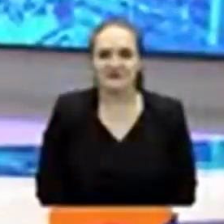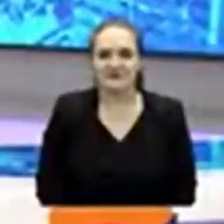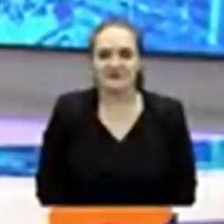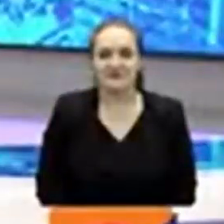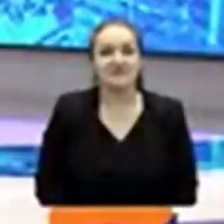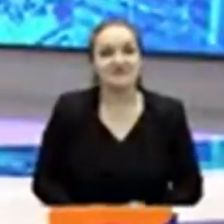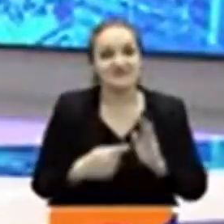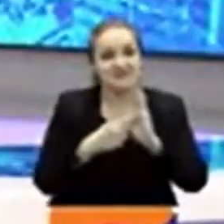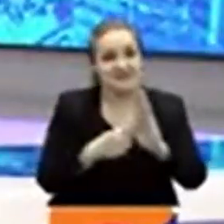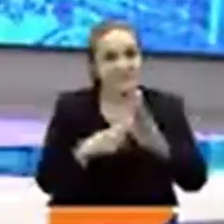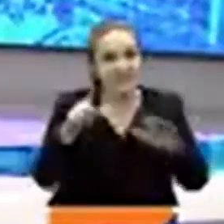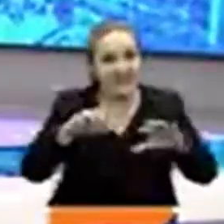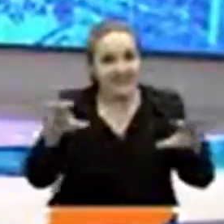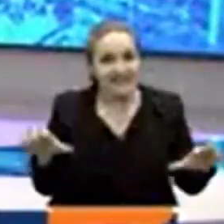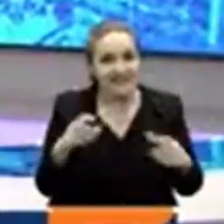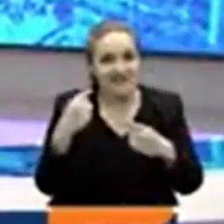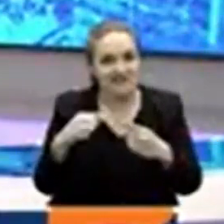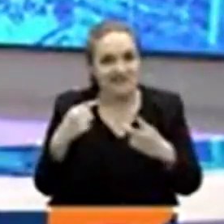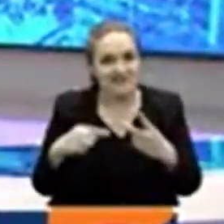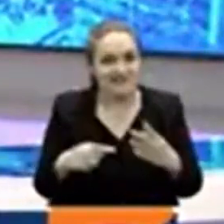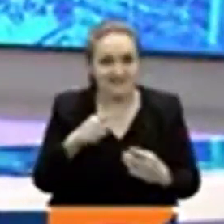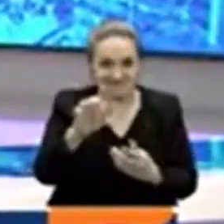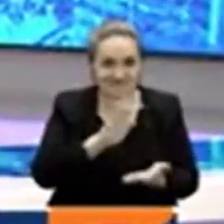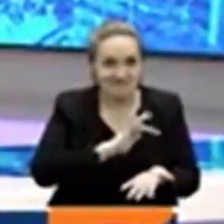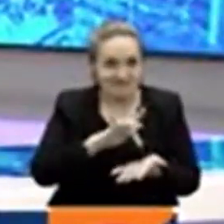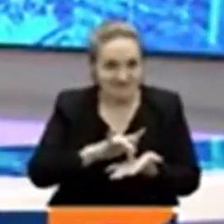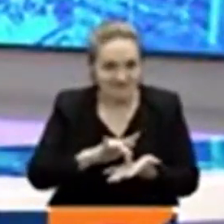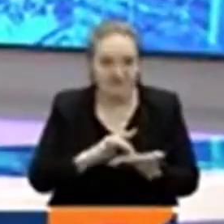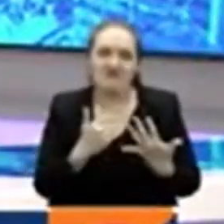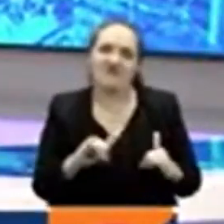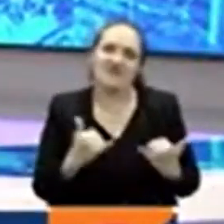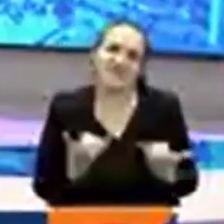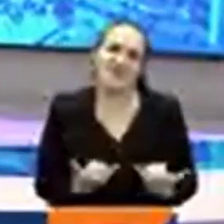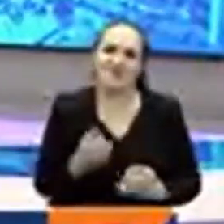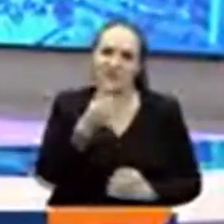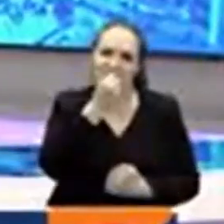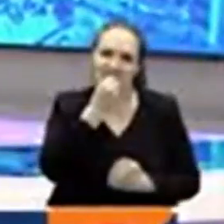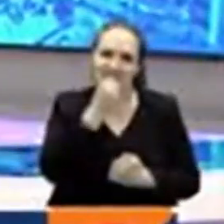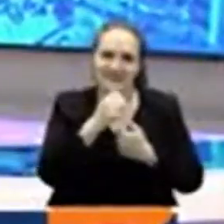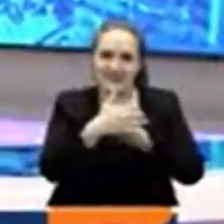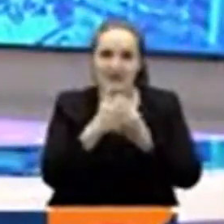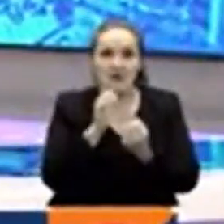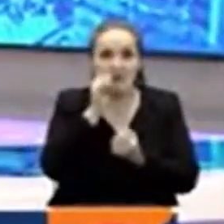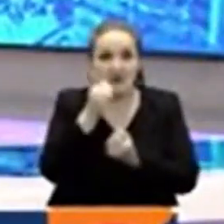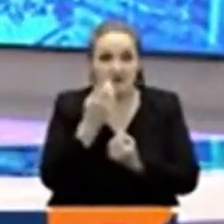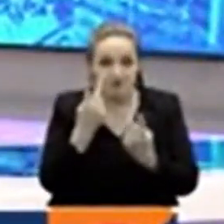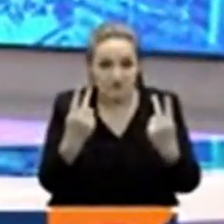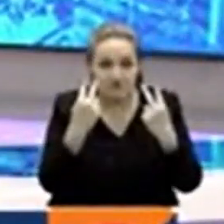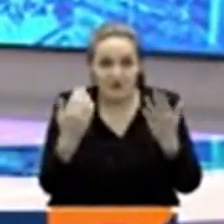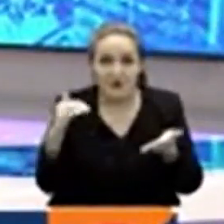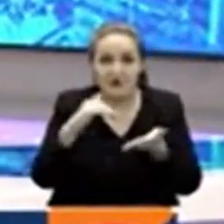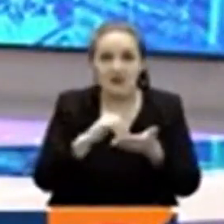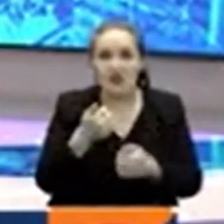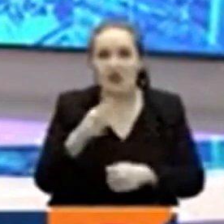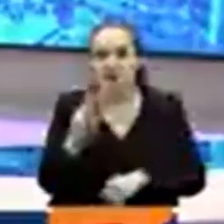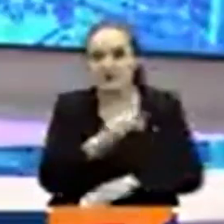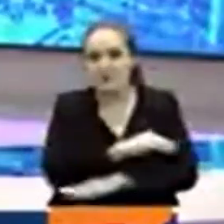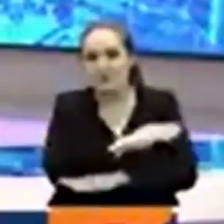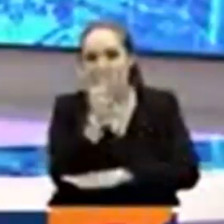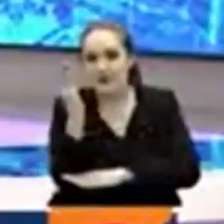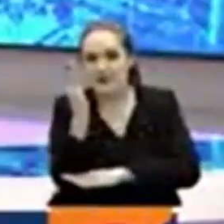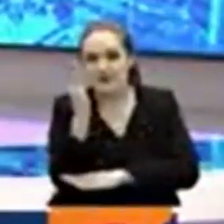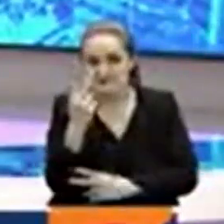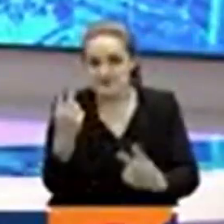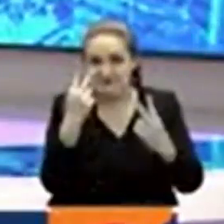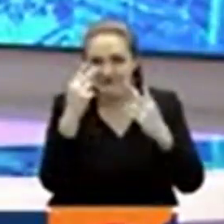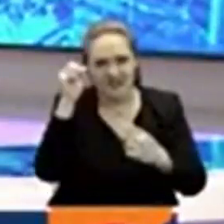Y con esta agenda cultural llegamos al final de RTVC Noticias. Nos encontramos nuevamente mañana en la emisión de las 12 del día. Y